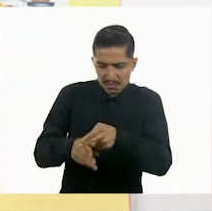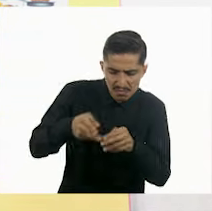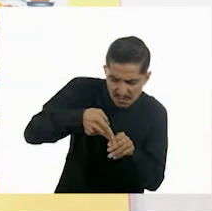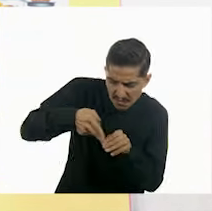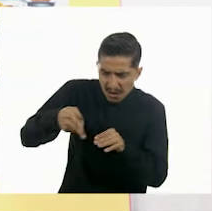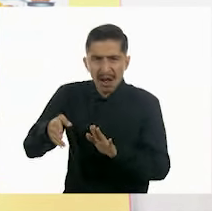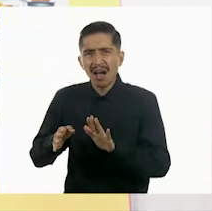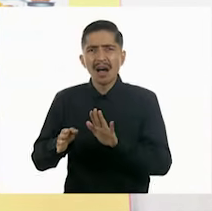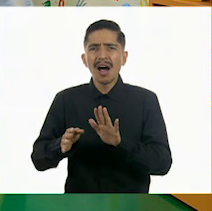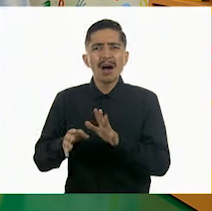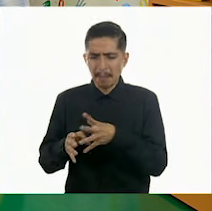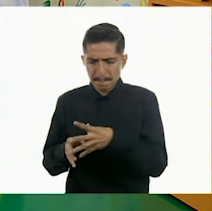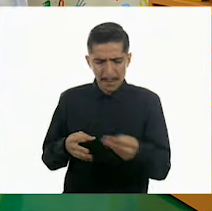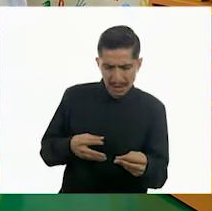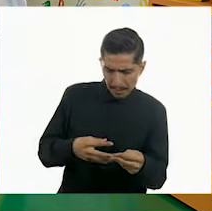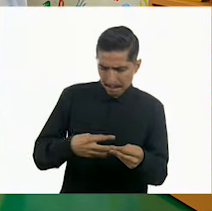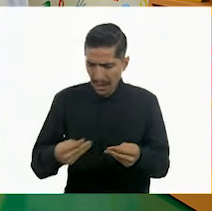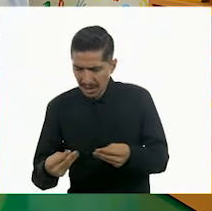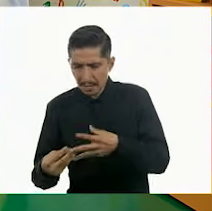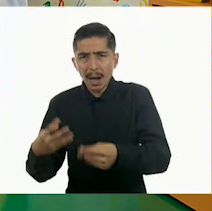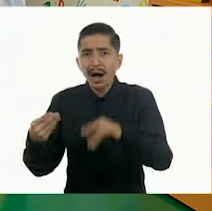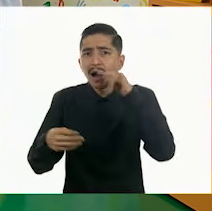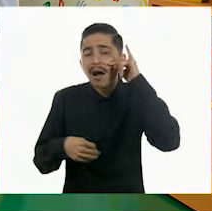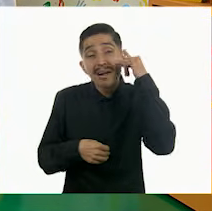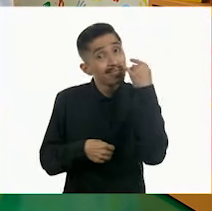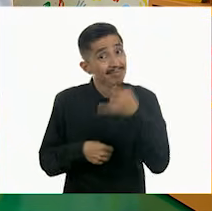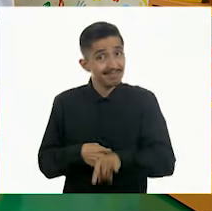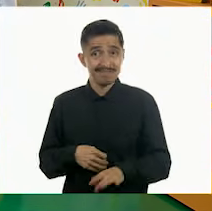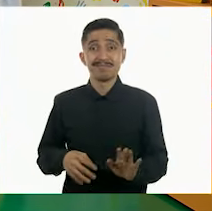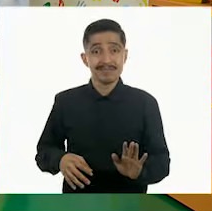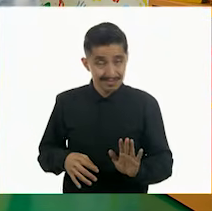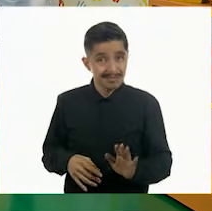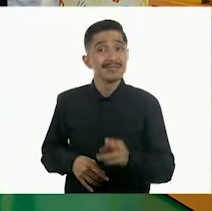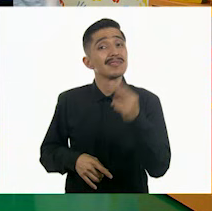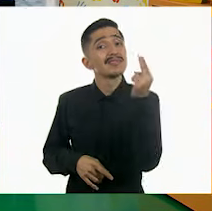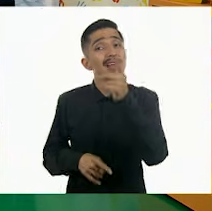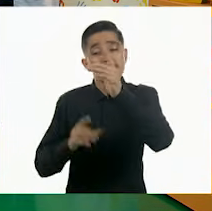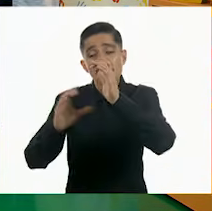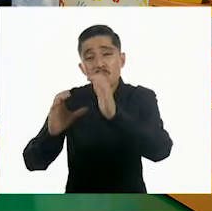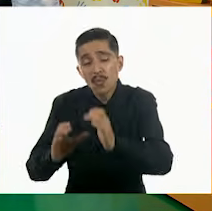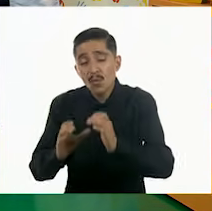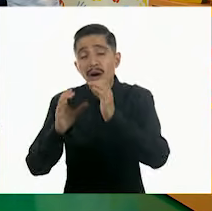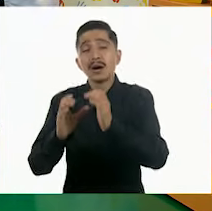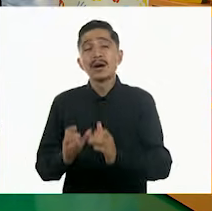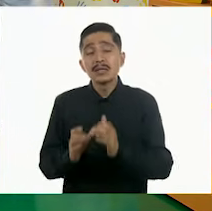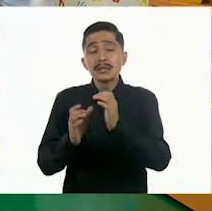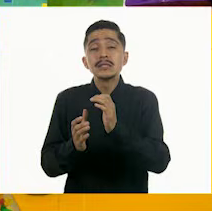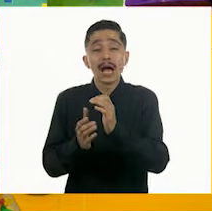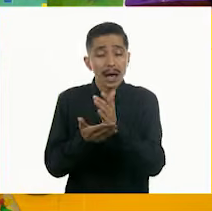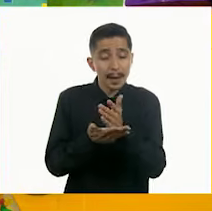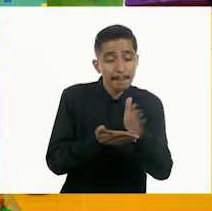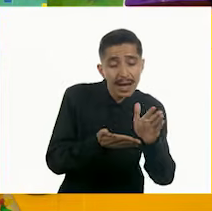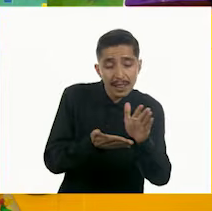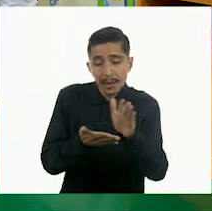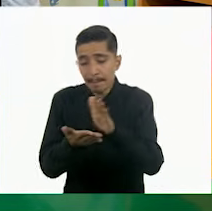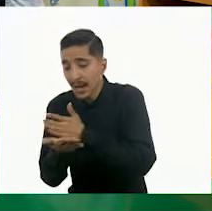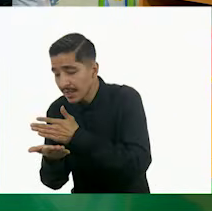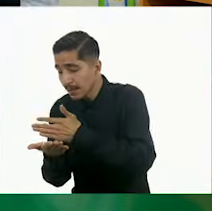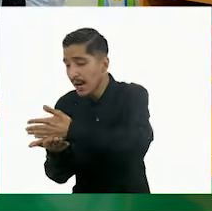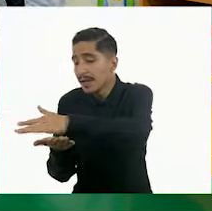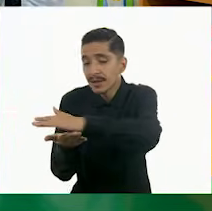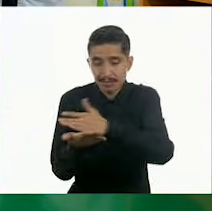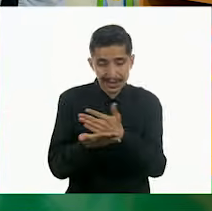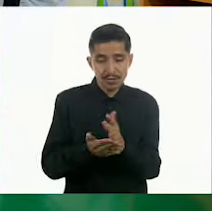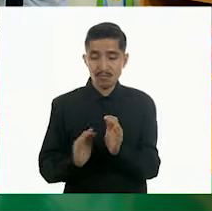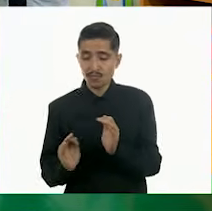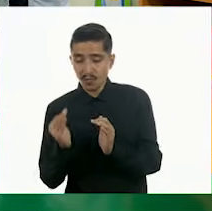contaminó. Claro. A todo lo demás. Y hay que conservar los alimentos en recipientes por separado. Muy bien. Ahora,